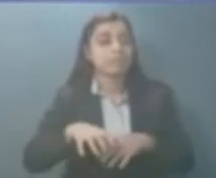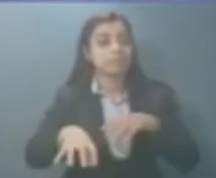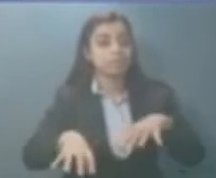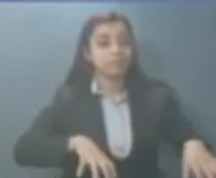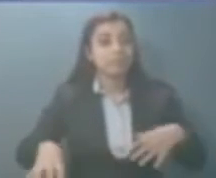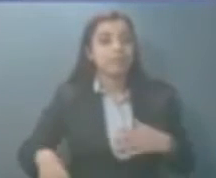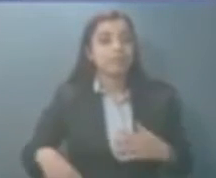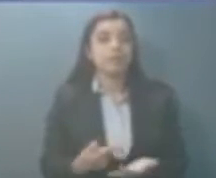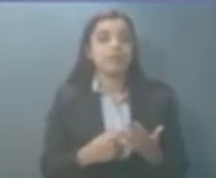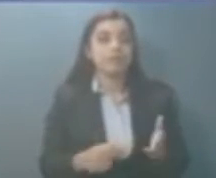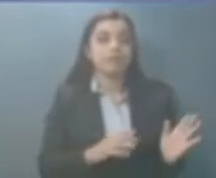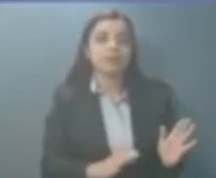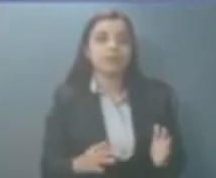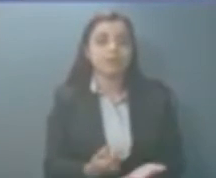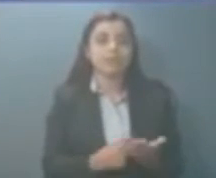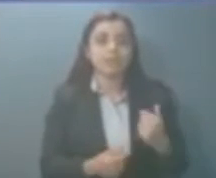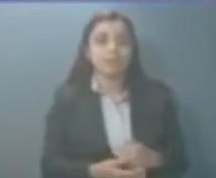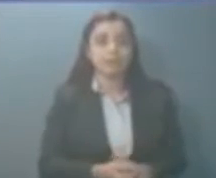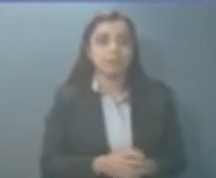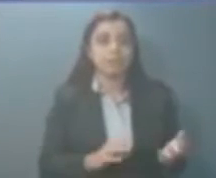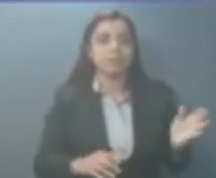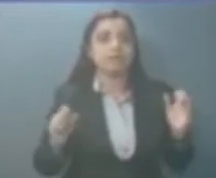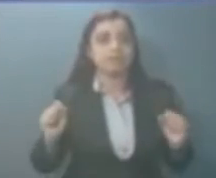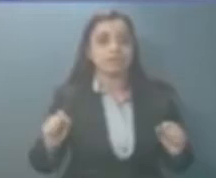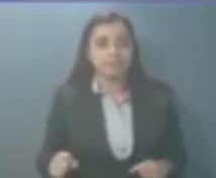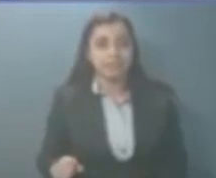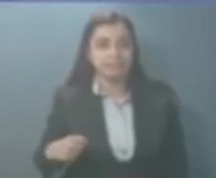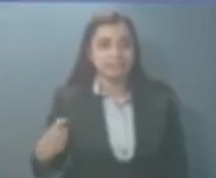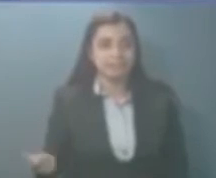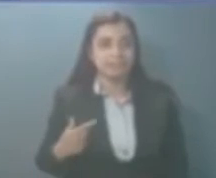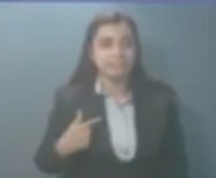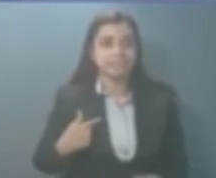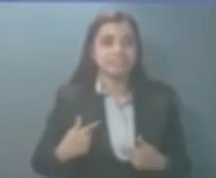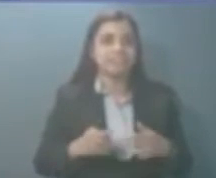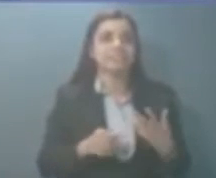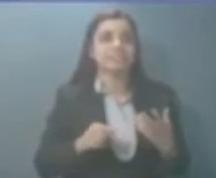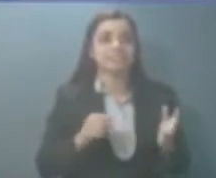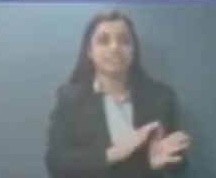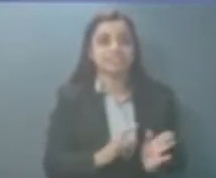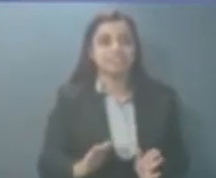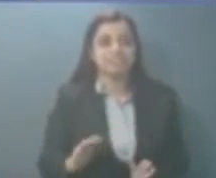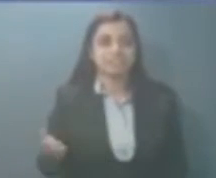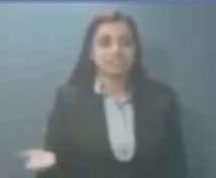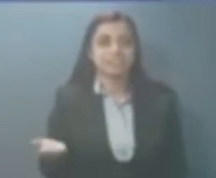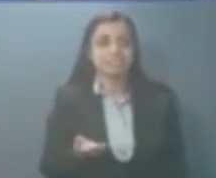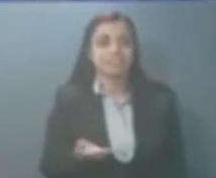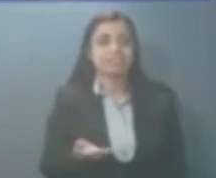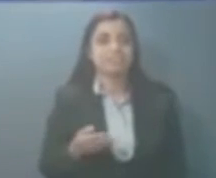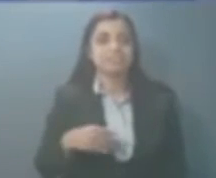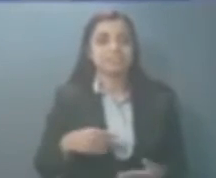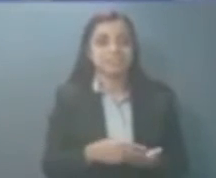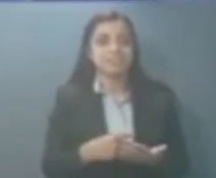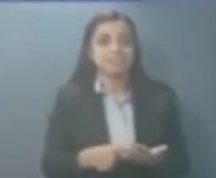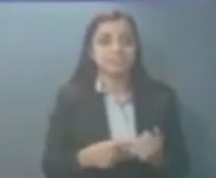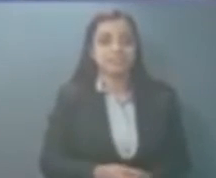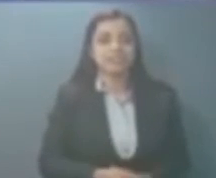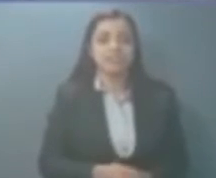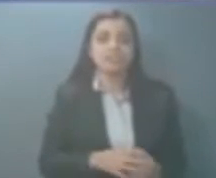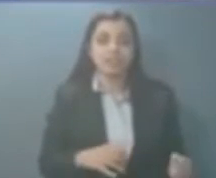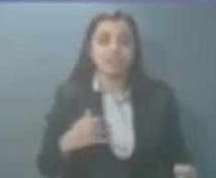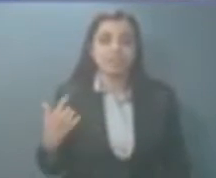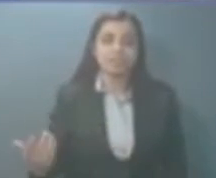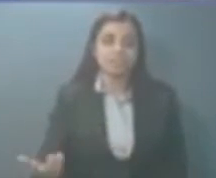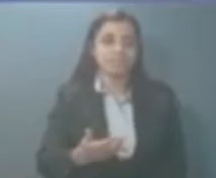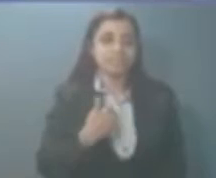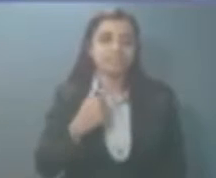por departamento, dejando el currículo y toda la documentación necesaria para poder aplicar a una